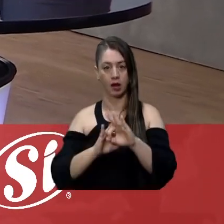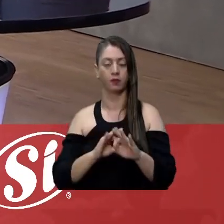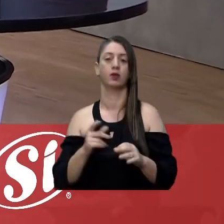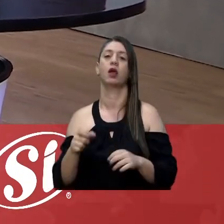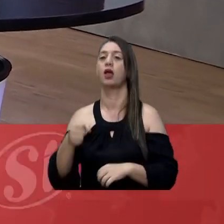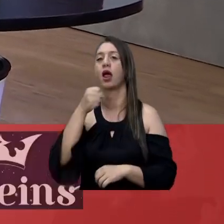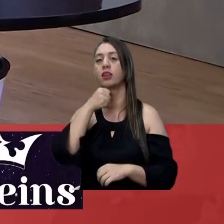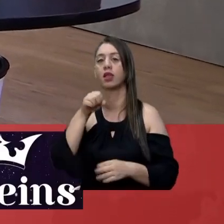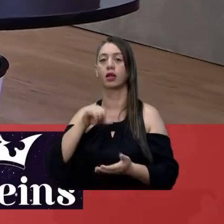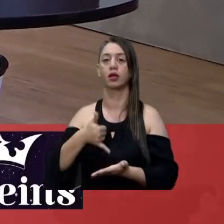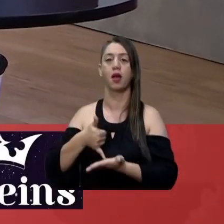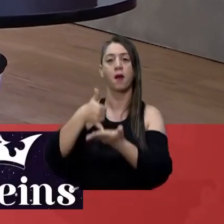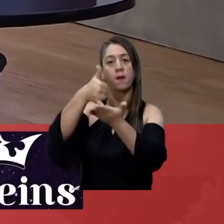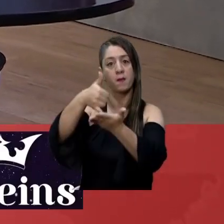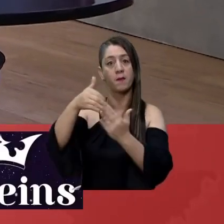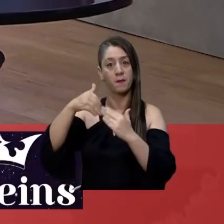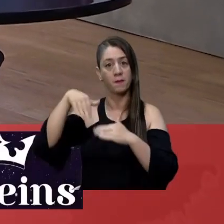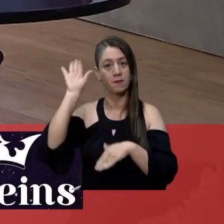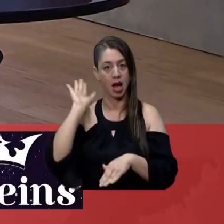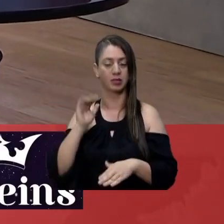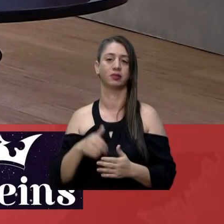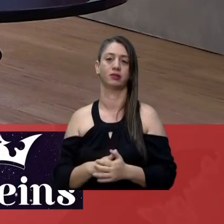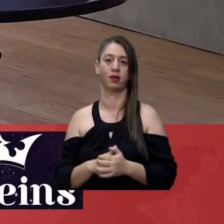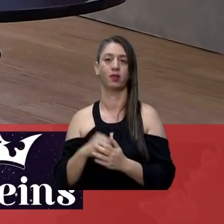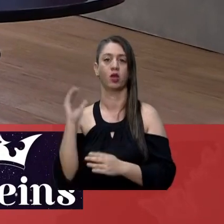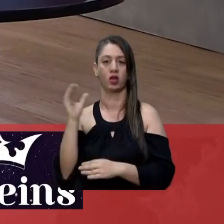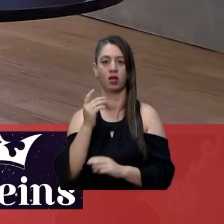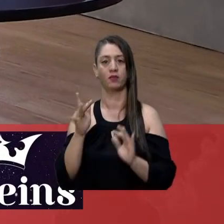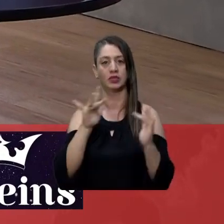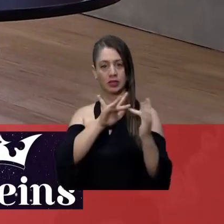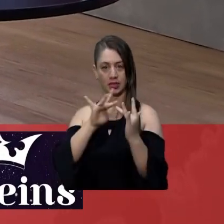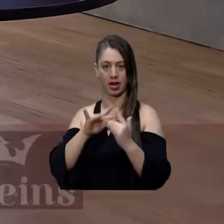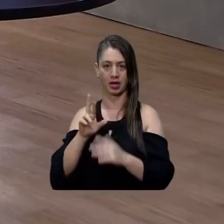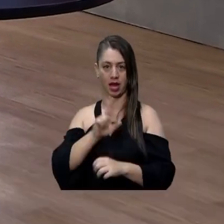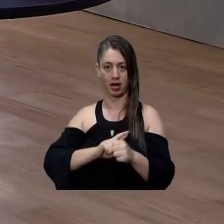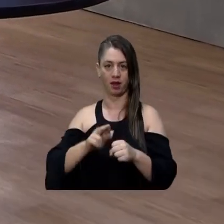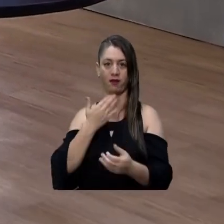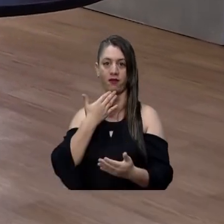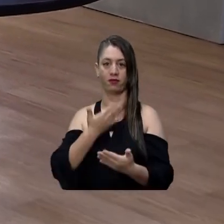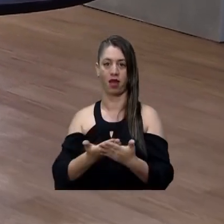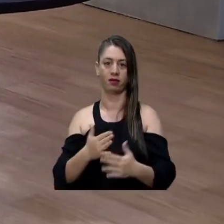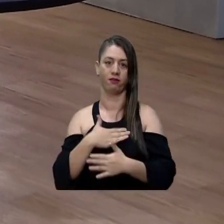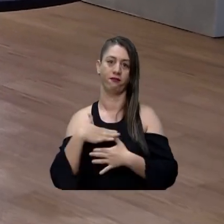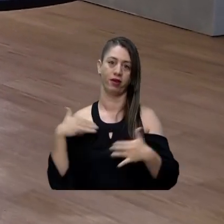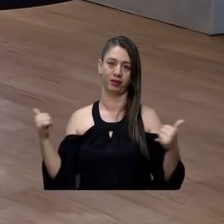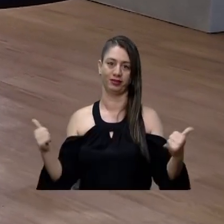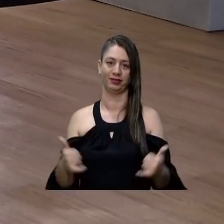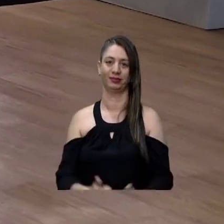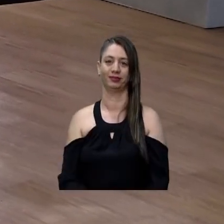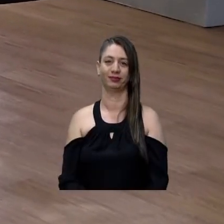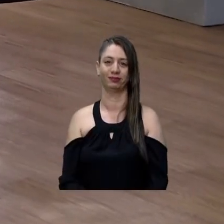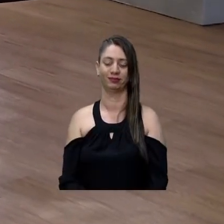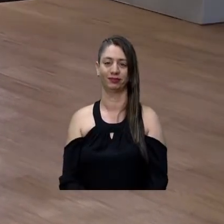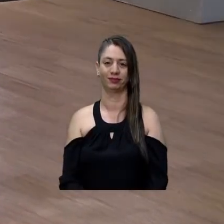regional más premiado de la televisión colombiana y también el que está más cerca de la región. Feliz tarde. Feliz tarde.